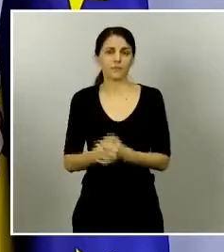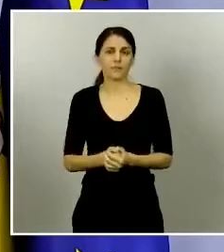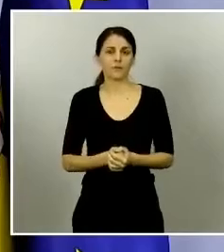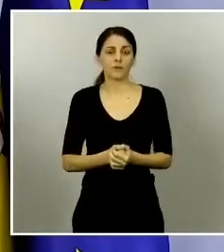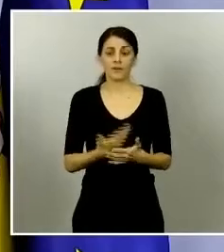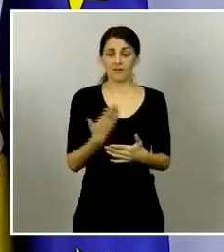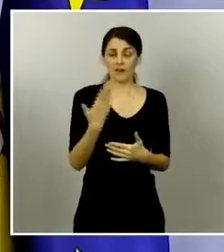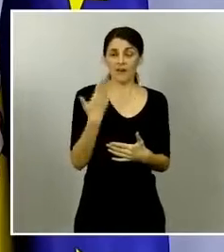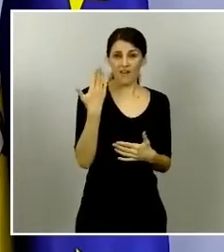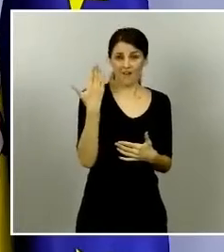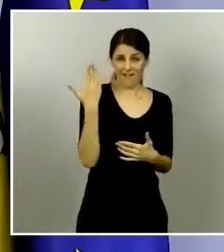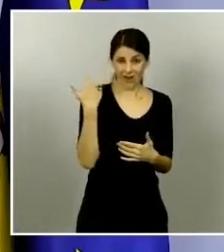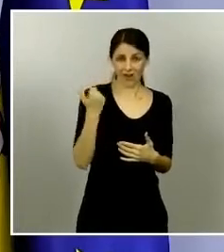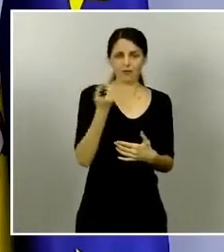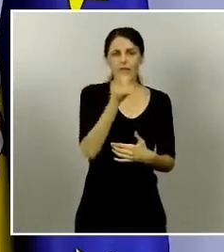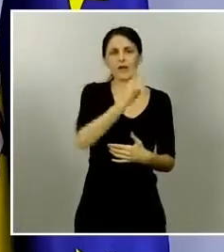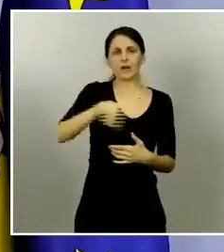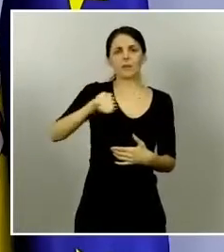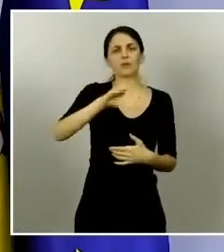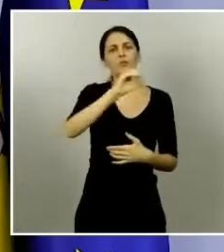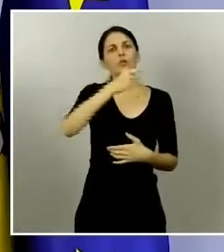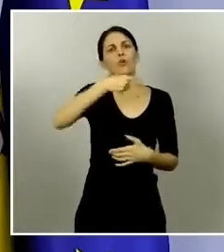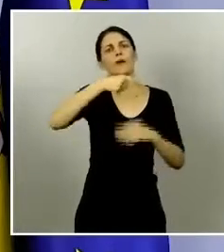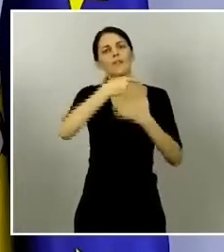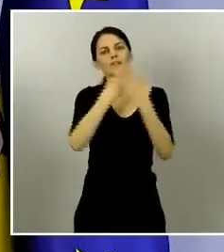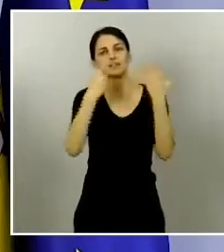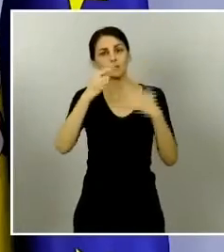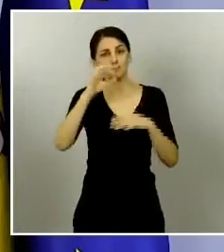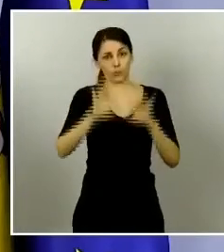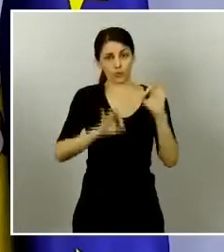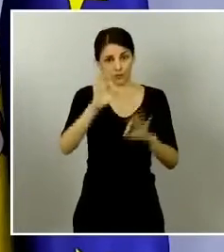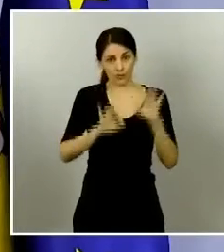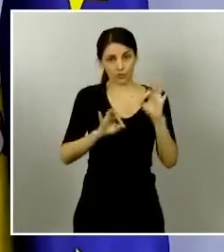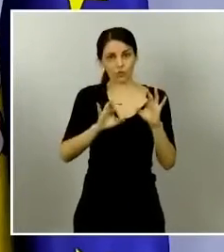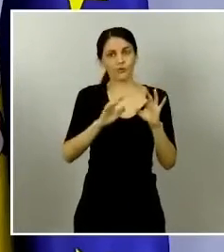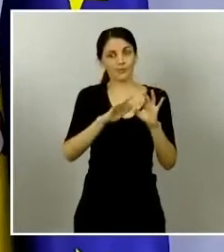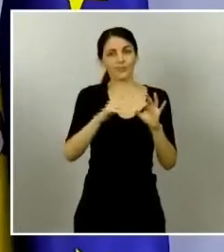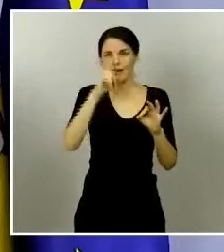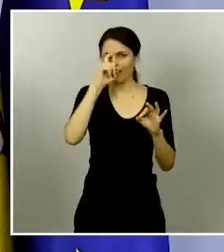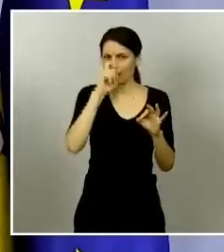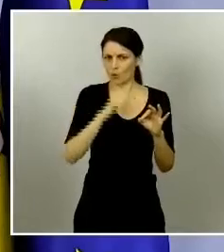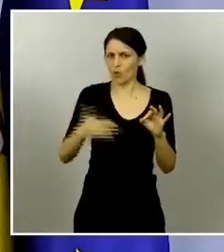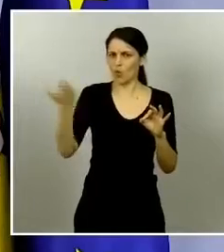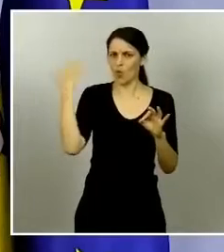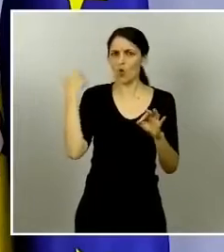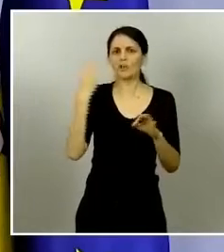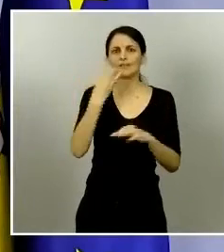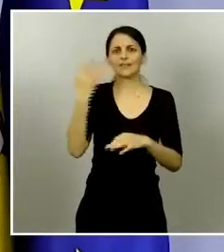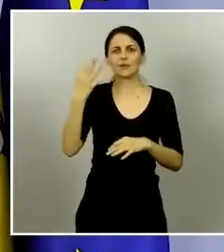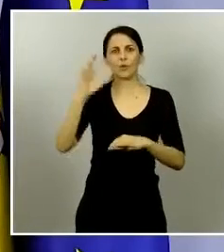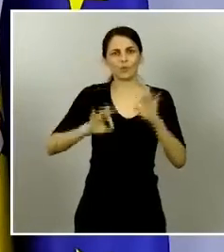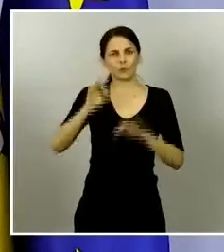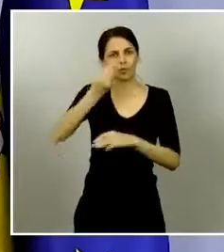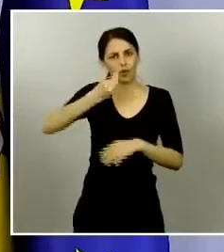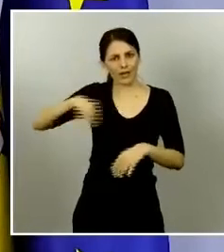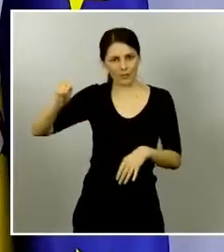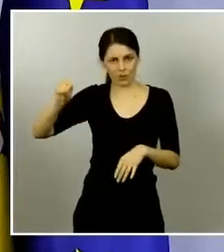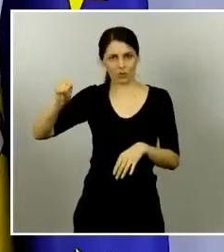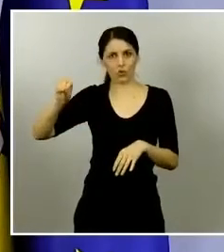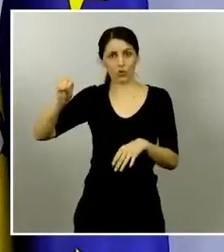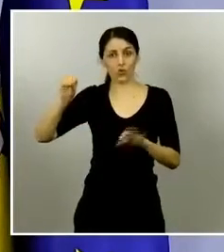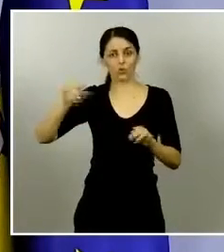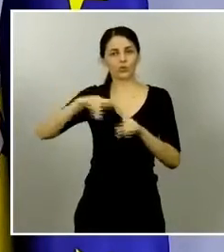quiero resaltar una vez más que el porcentaje de incremento de nuevos casos ayer fue de un 0,19% y recordar que veníamos de incrementos